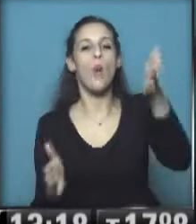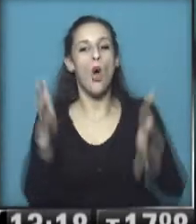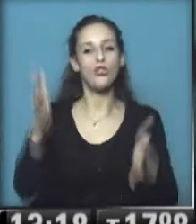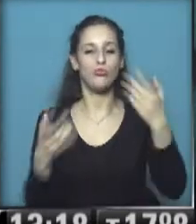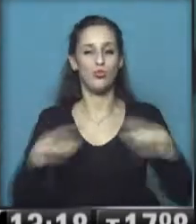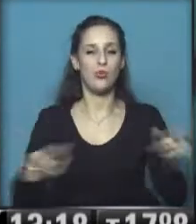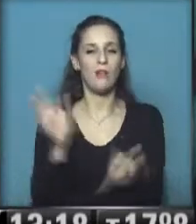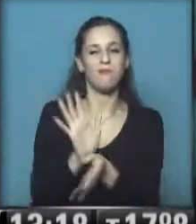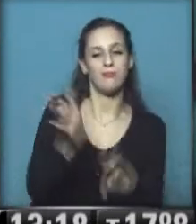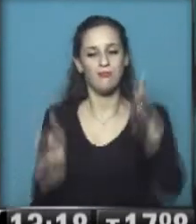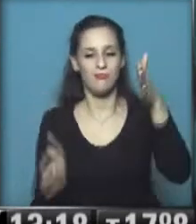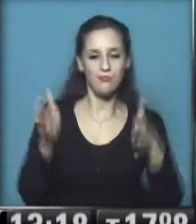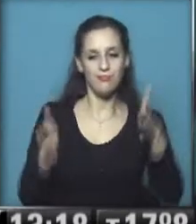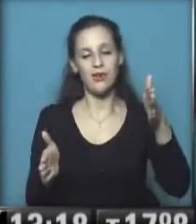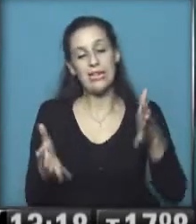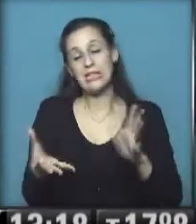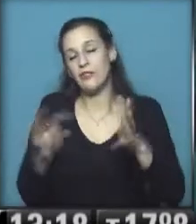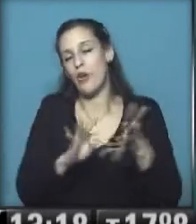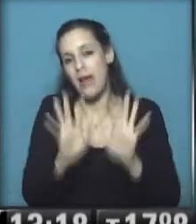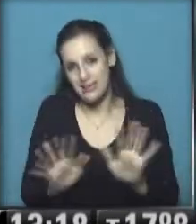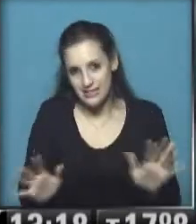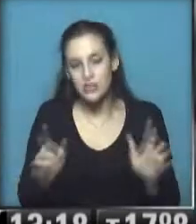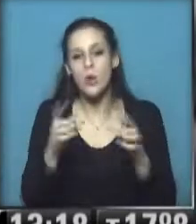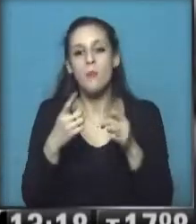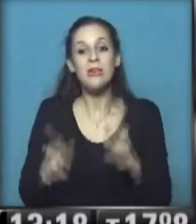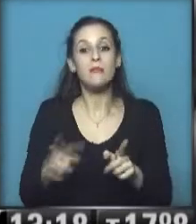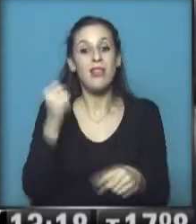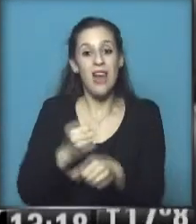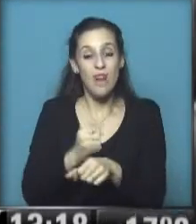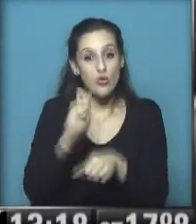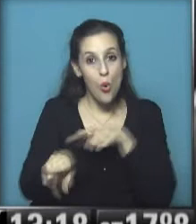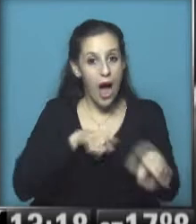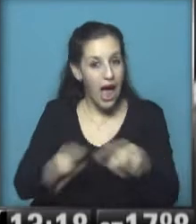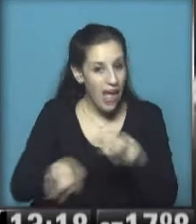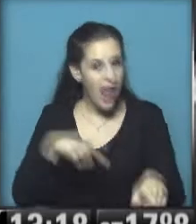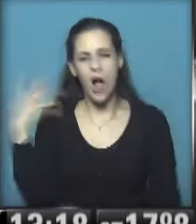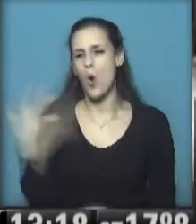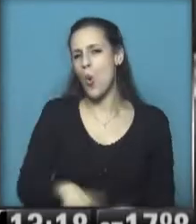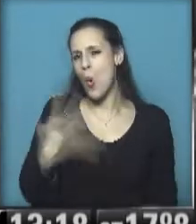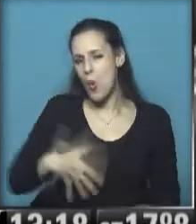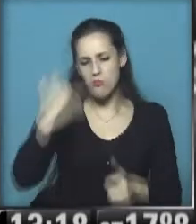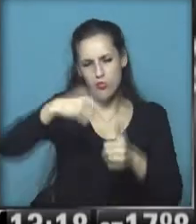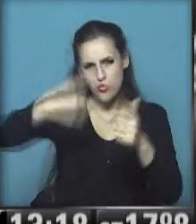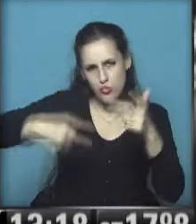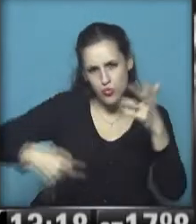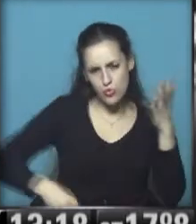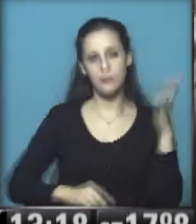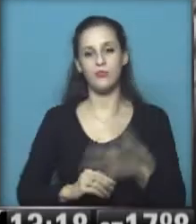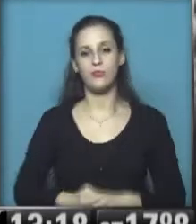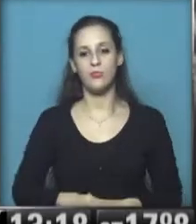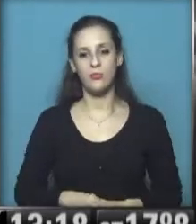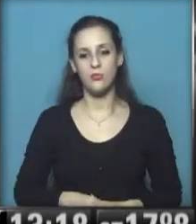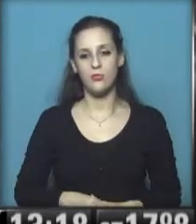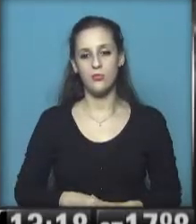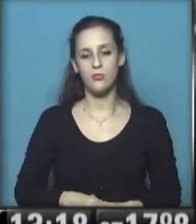¿no? O sea que fue como una carrera muy múltiple y muy variada. Mateo, que mientras vivió fue un músico